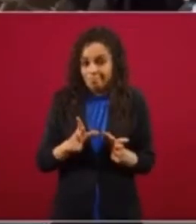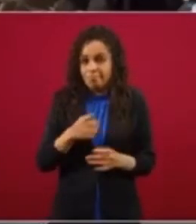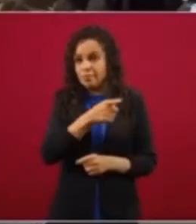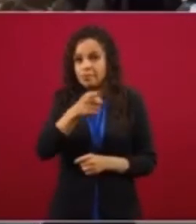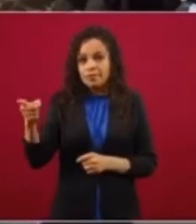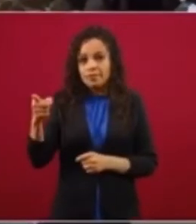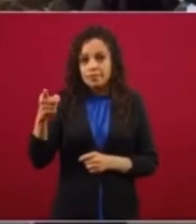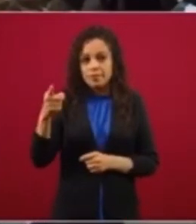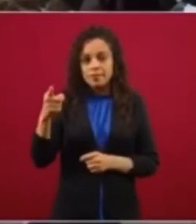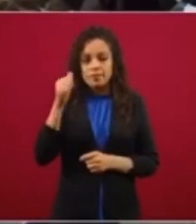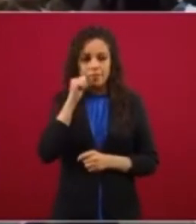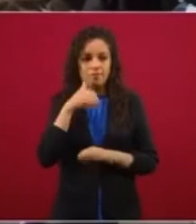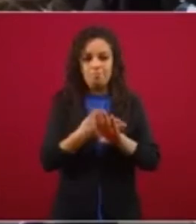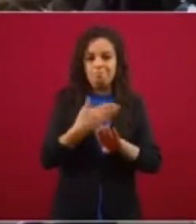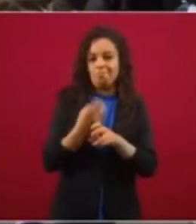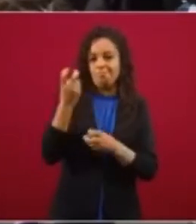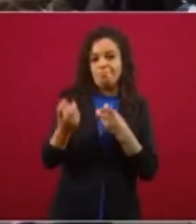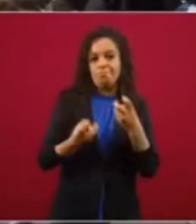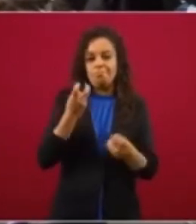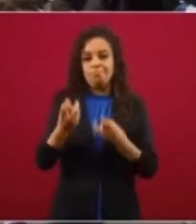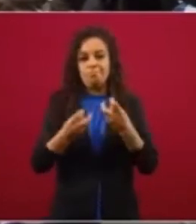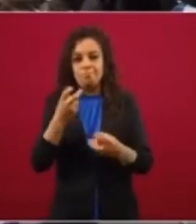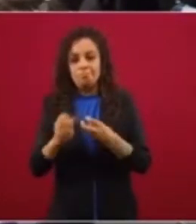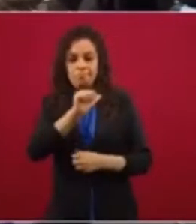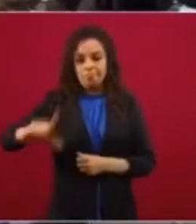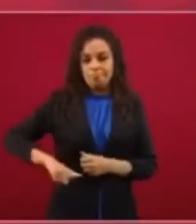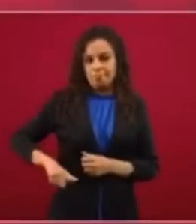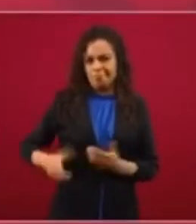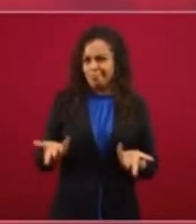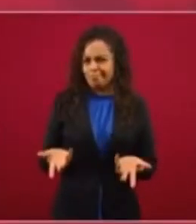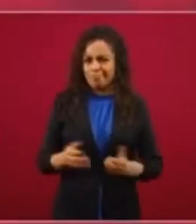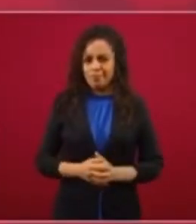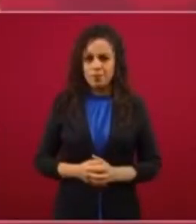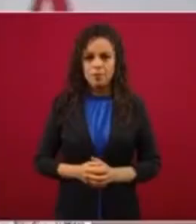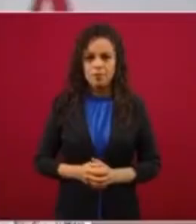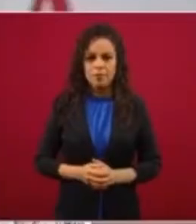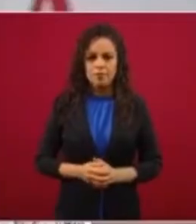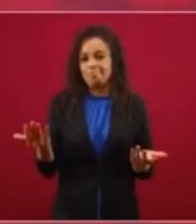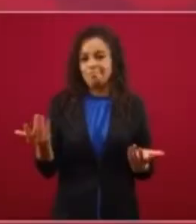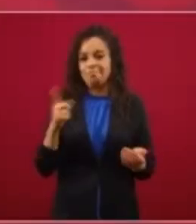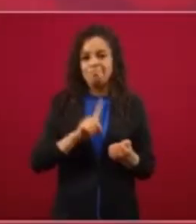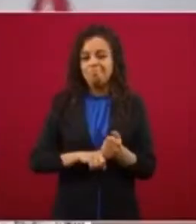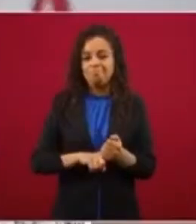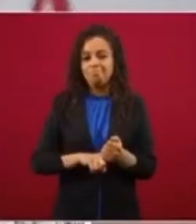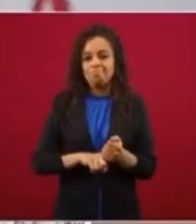deseándole mal al gobierno. ¿Quieren que nos vaya mal?